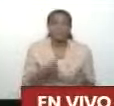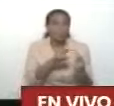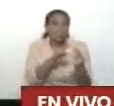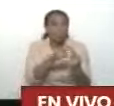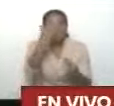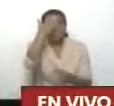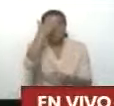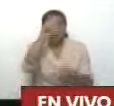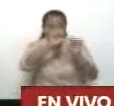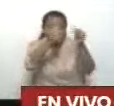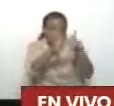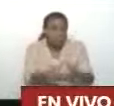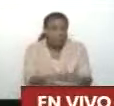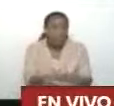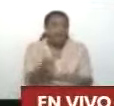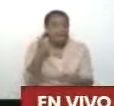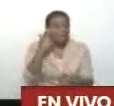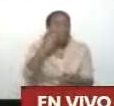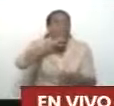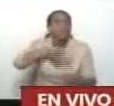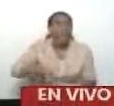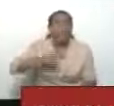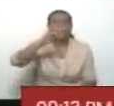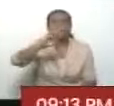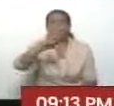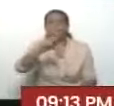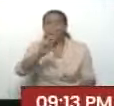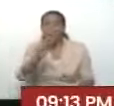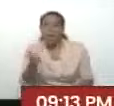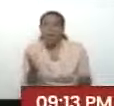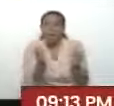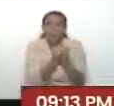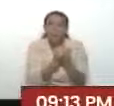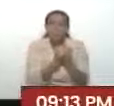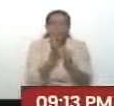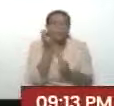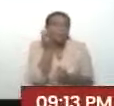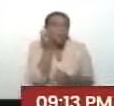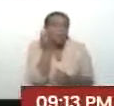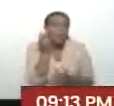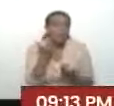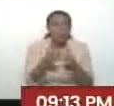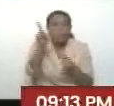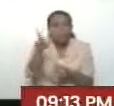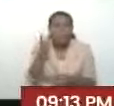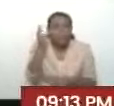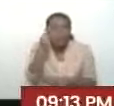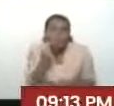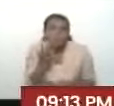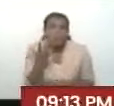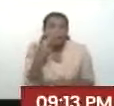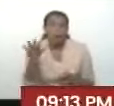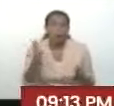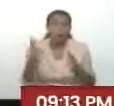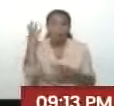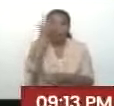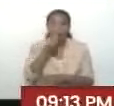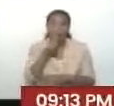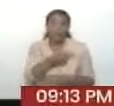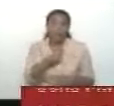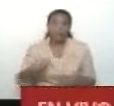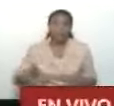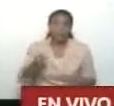Conocía muy bien la figura de Manolita Sáenz. Bueno, impresionante hasta dónde llega Manuela Sáenz. Sí, sí, sí. Hasta sí. La juventud